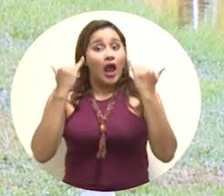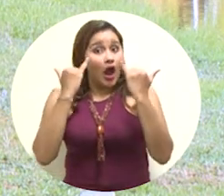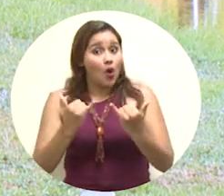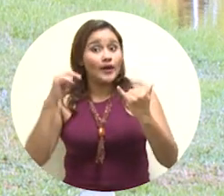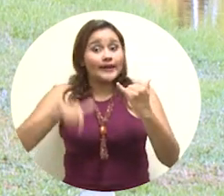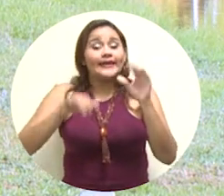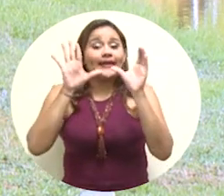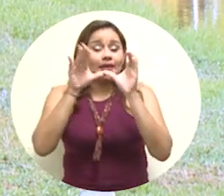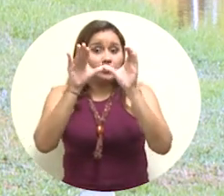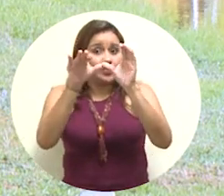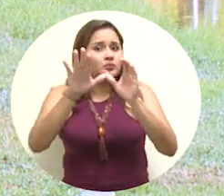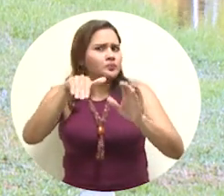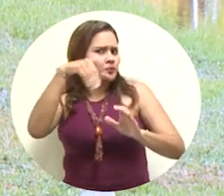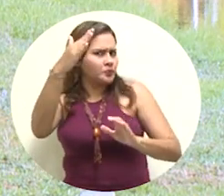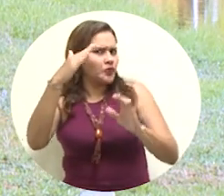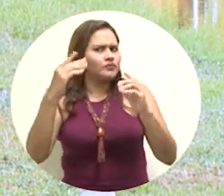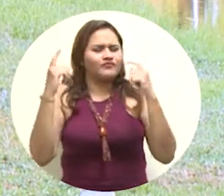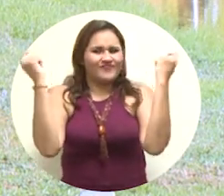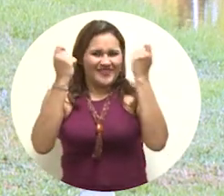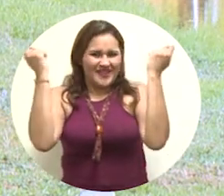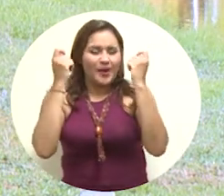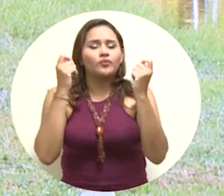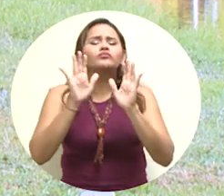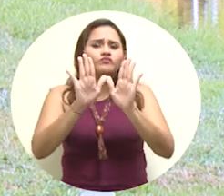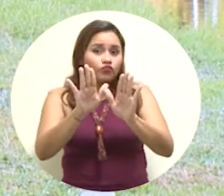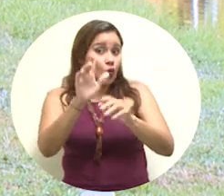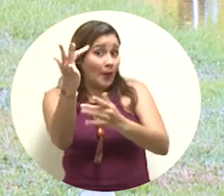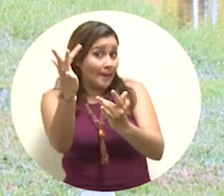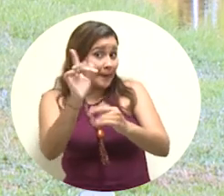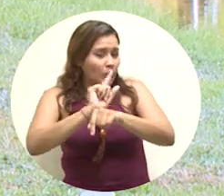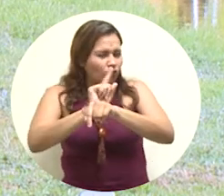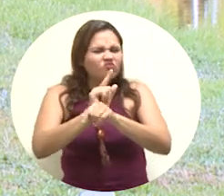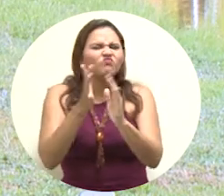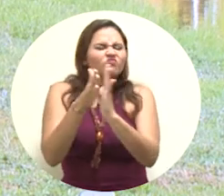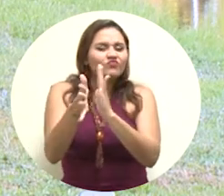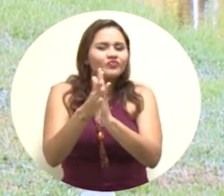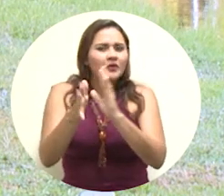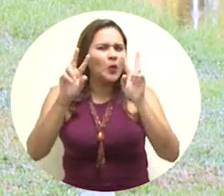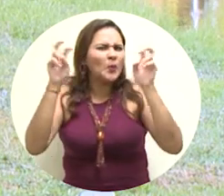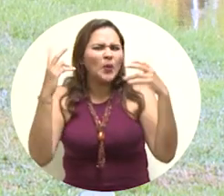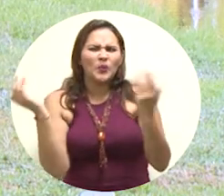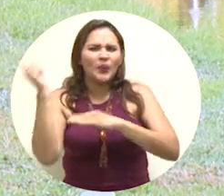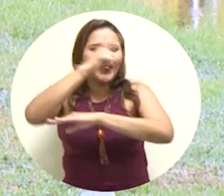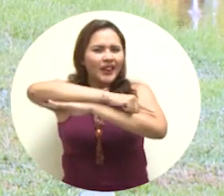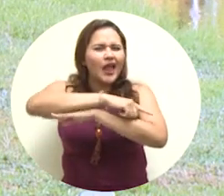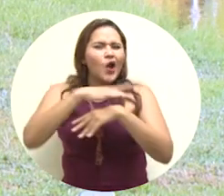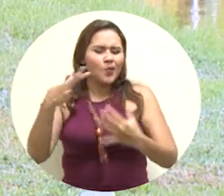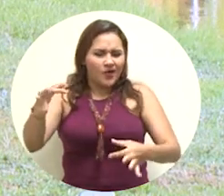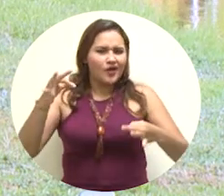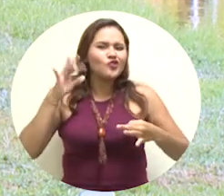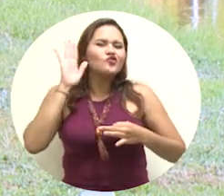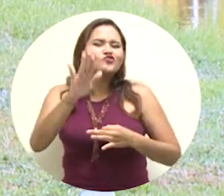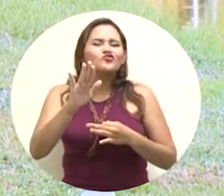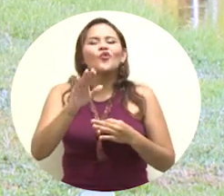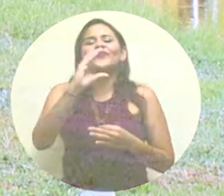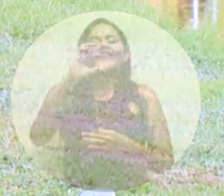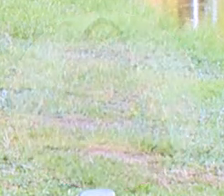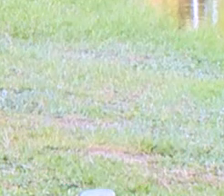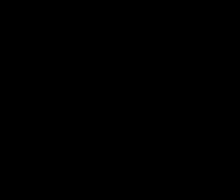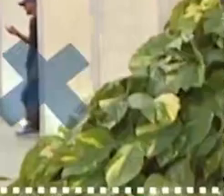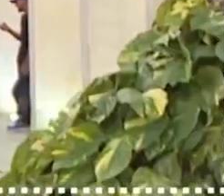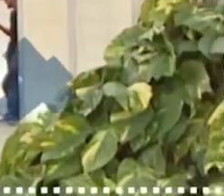Estamos en el Campus TV, vamos a una breve pausa. Y en segundos conoceremos detalles sobre la ceremonia de graduación del CREO. Ya